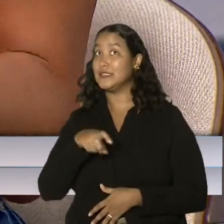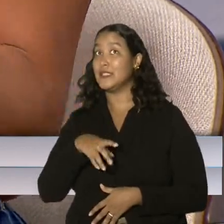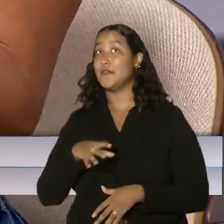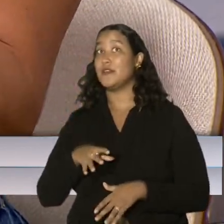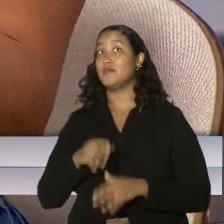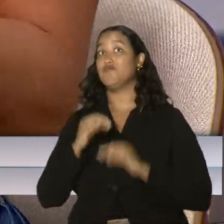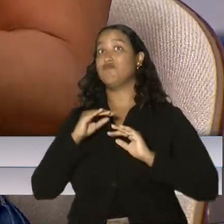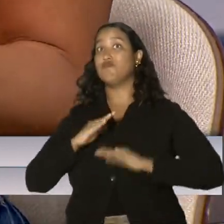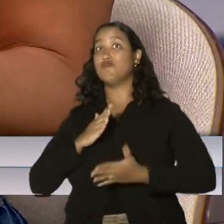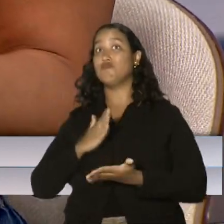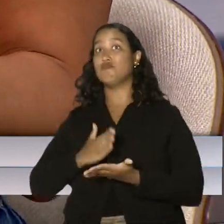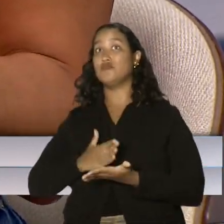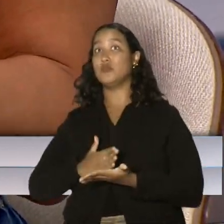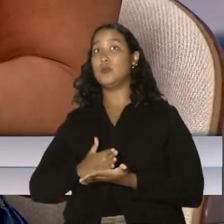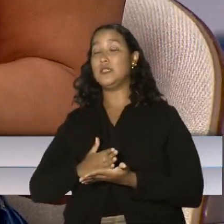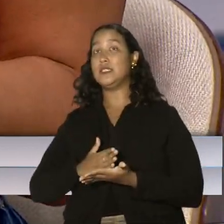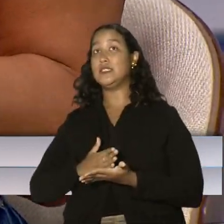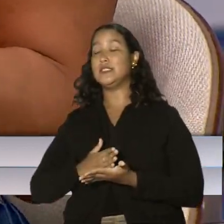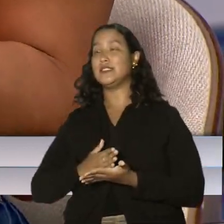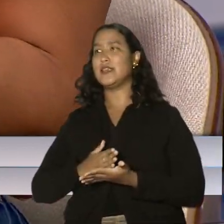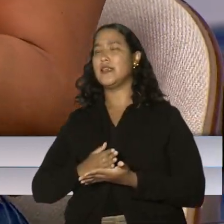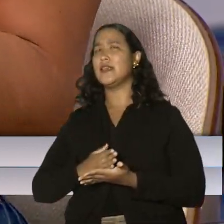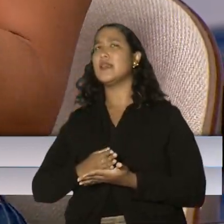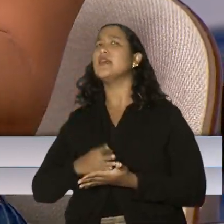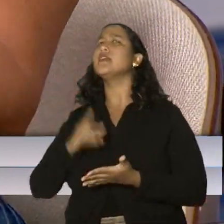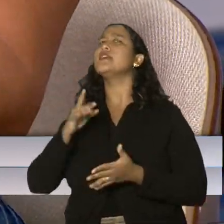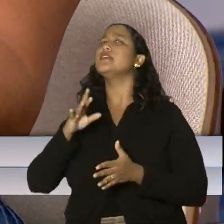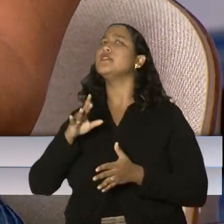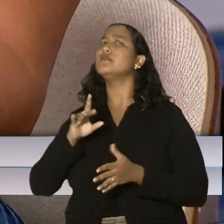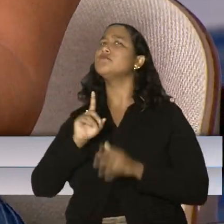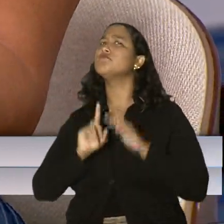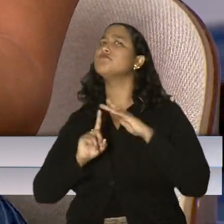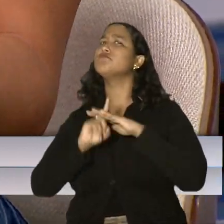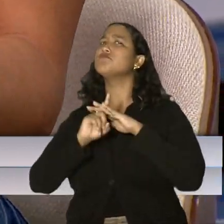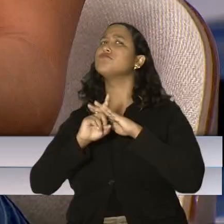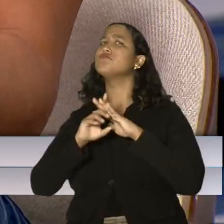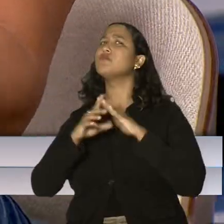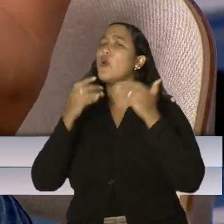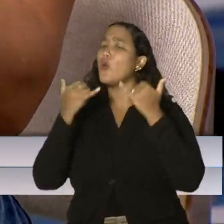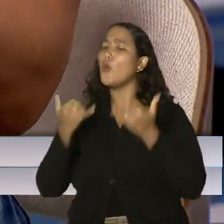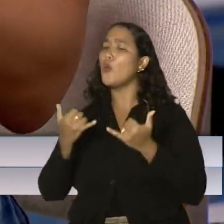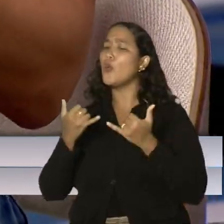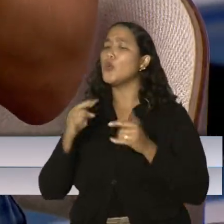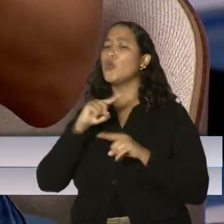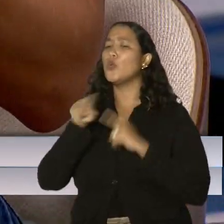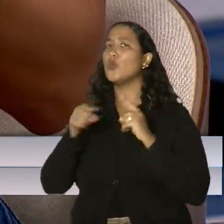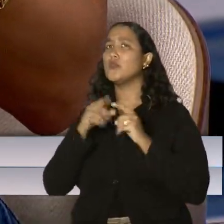recta y a tomar conciencia del momento presente y la respiración cuando la bolita se expande